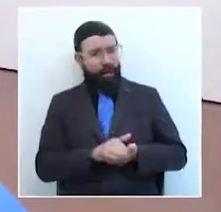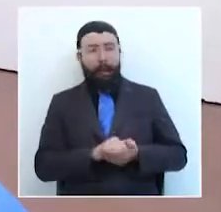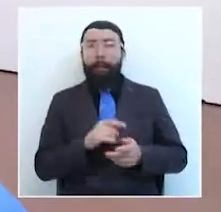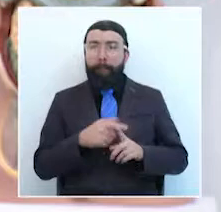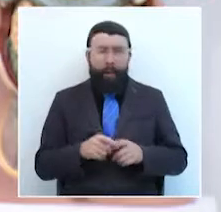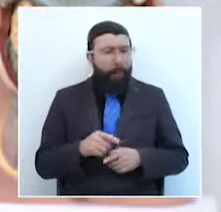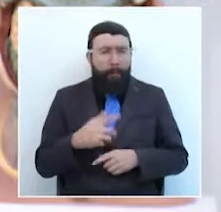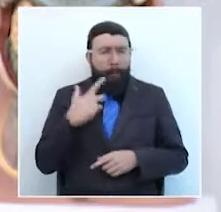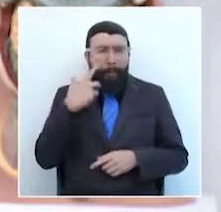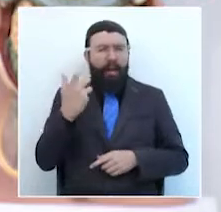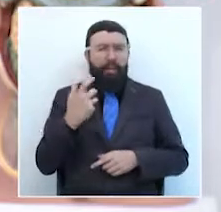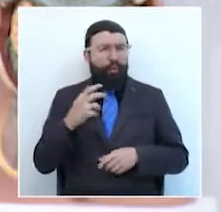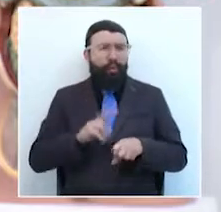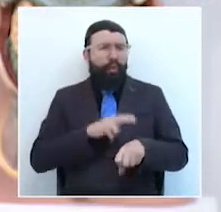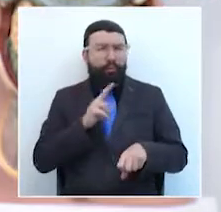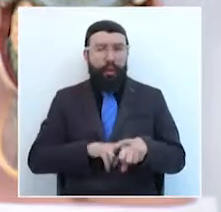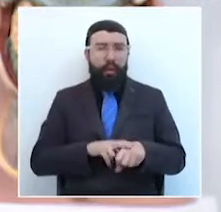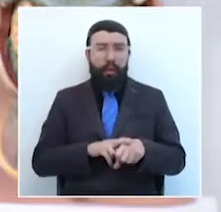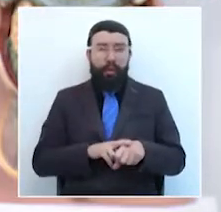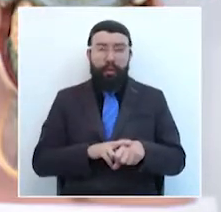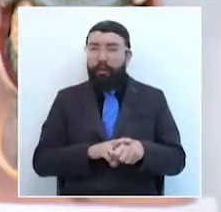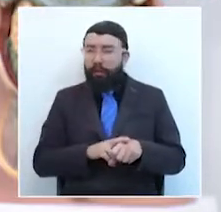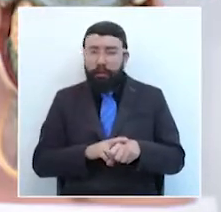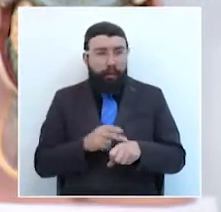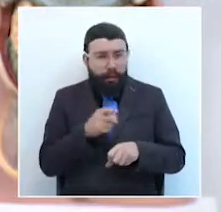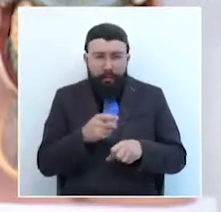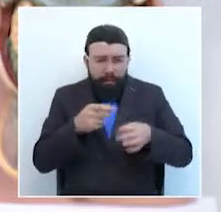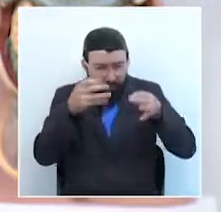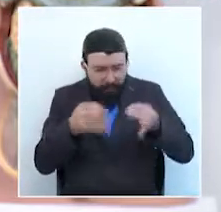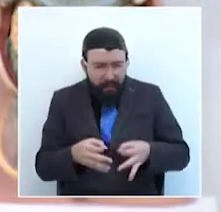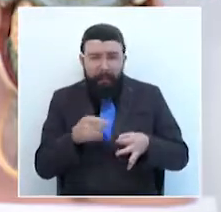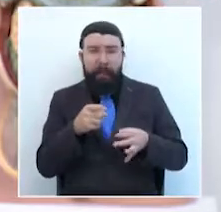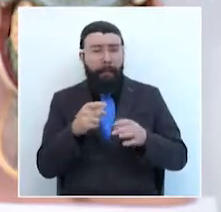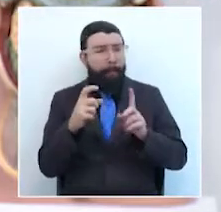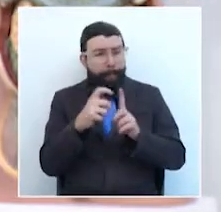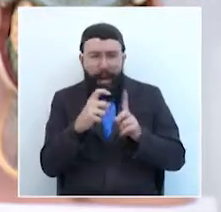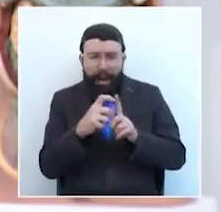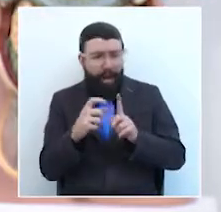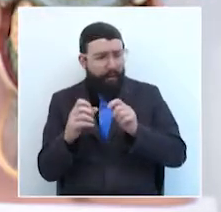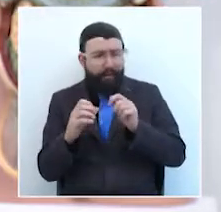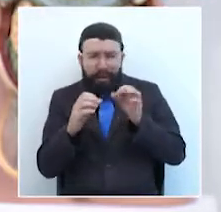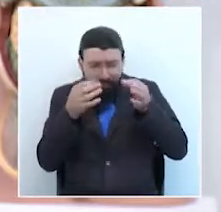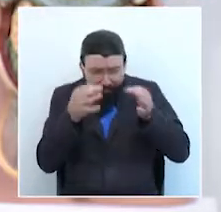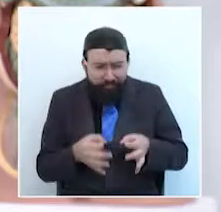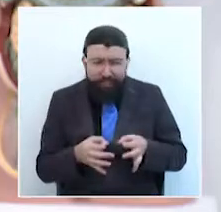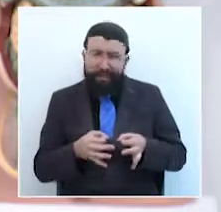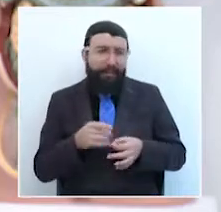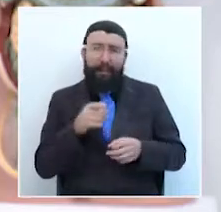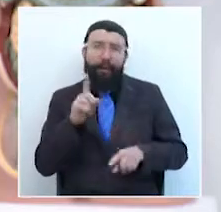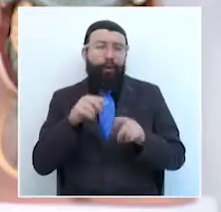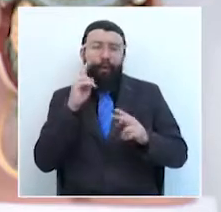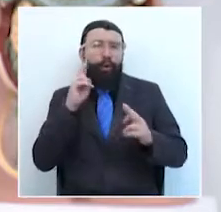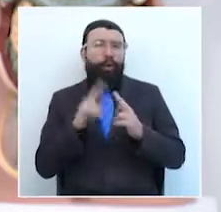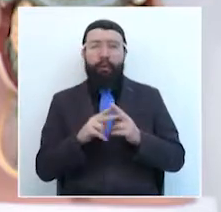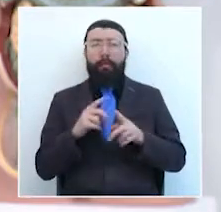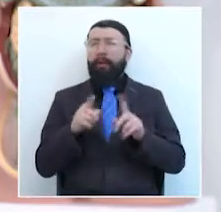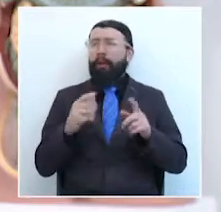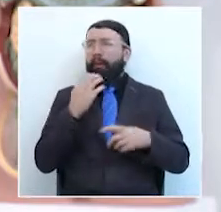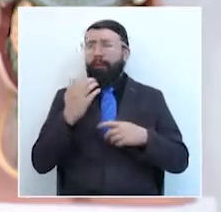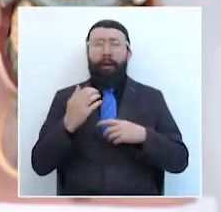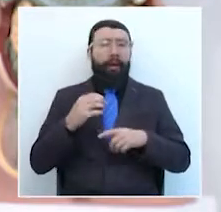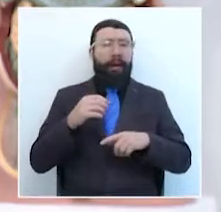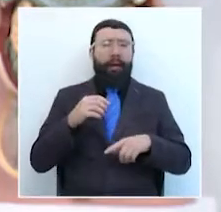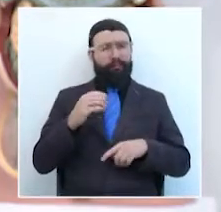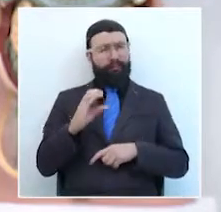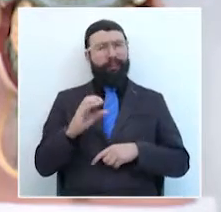hemos manejado pues no les voy a decir en los términos psicológicos porque de pronto no la van a conocer yo en verdad claustrofobia que es un